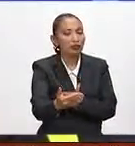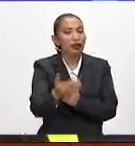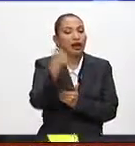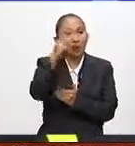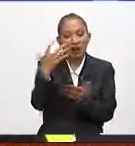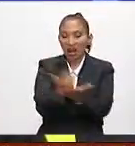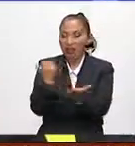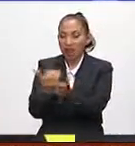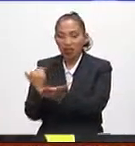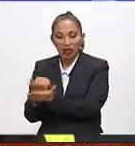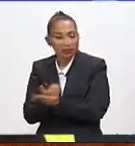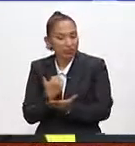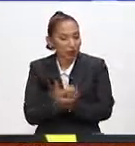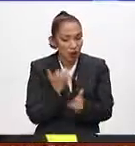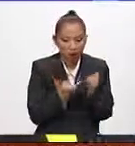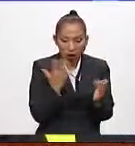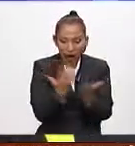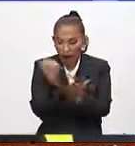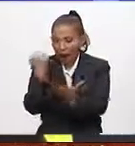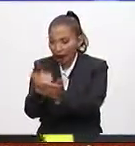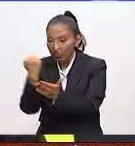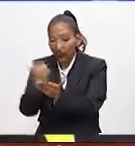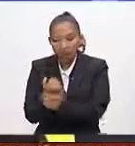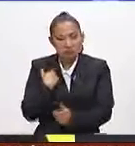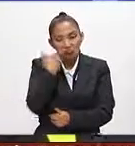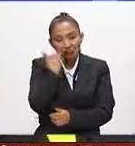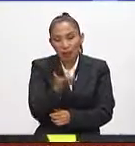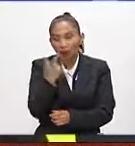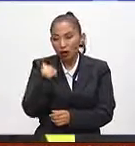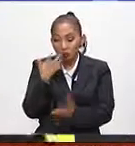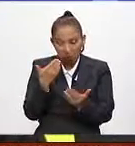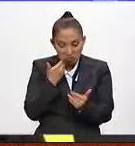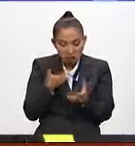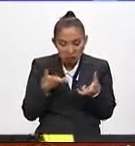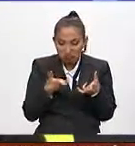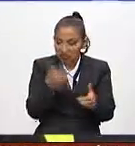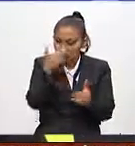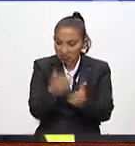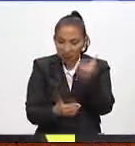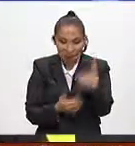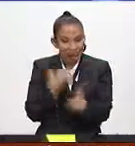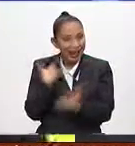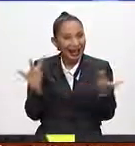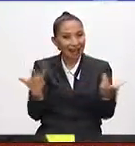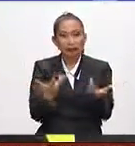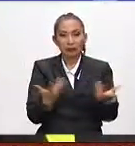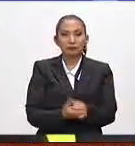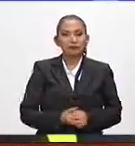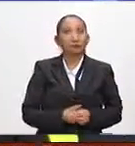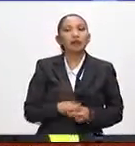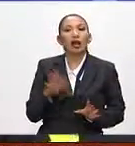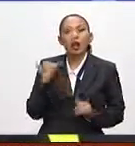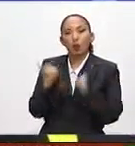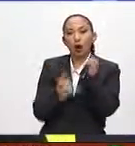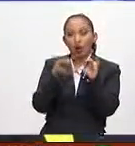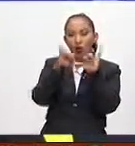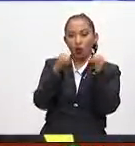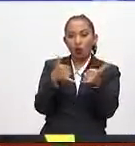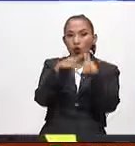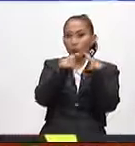a ganar todo lo que jugamos, ¿no? Y creo que estamos por buen camino. El torneo de Copa